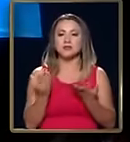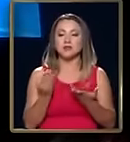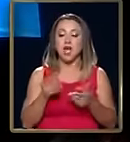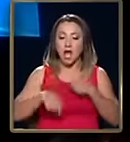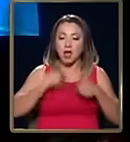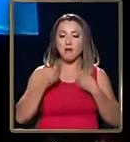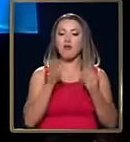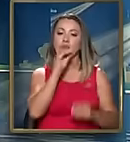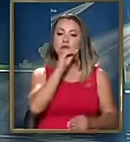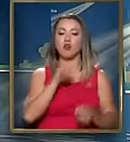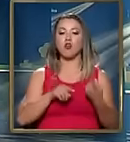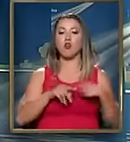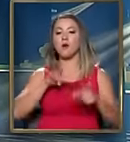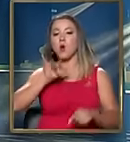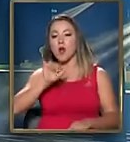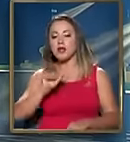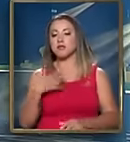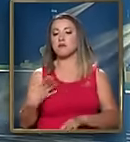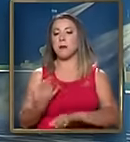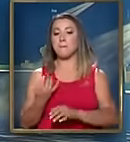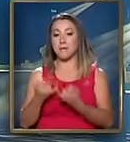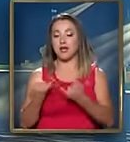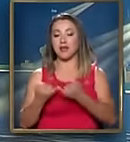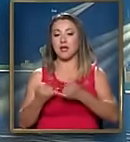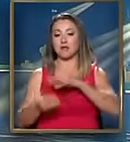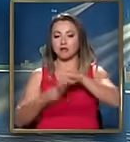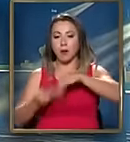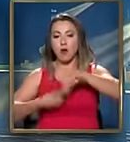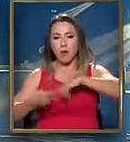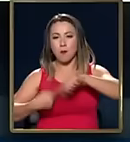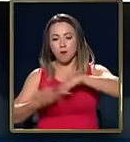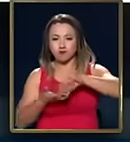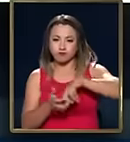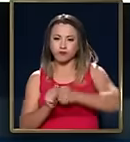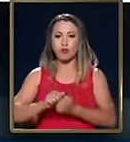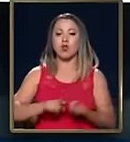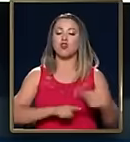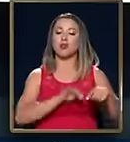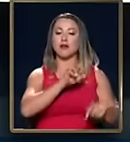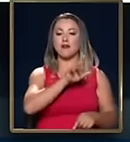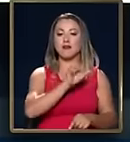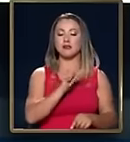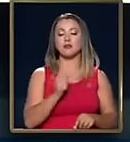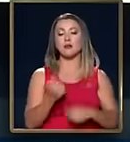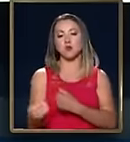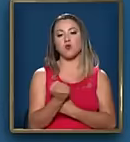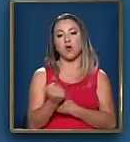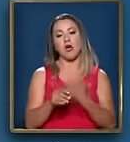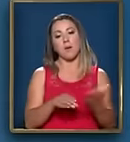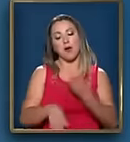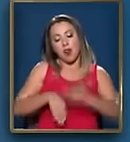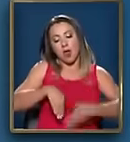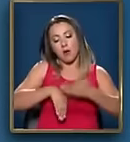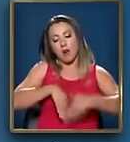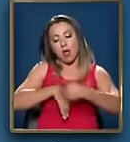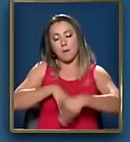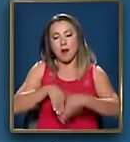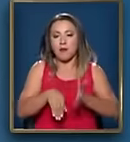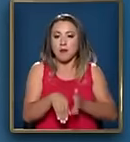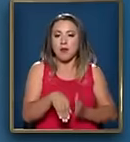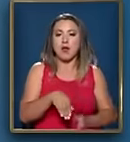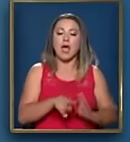a hablar con la Paulina Narváez, si me presta el molinillo. Y la Javiera Blanco, a ver si me ayuda a pelar los choclos, que hay que pelarlo, hay que picarlo,